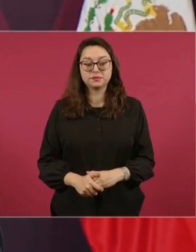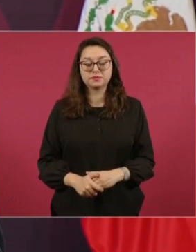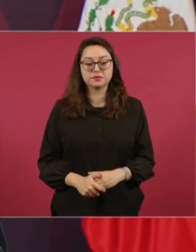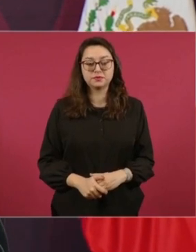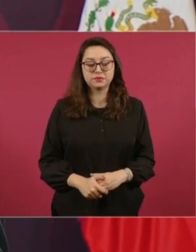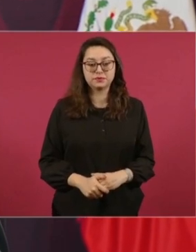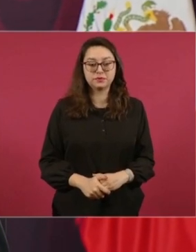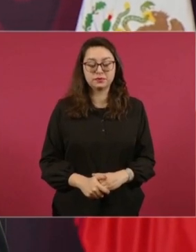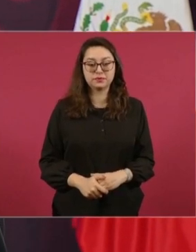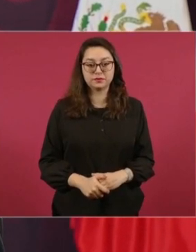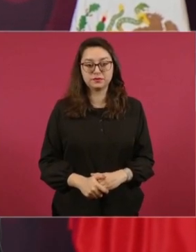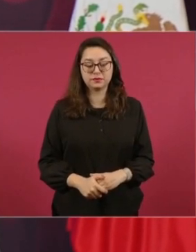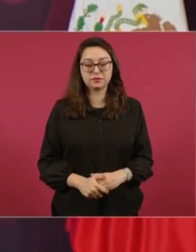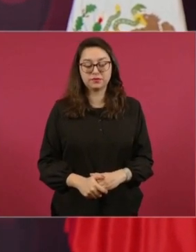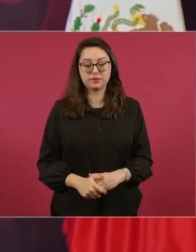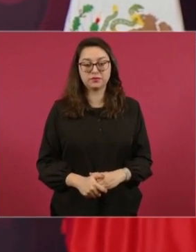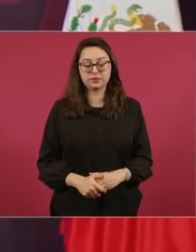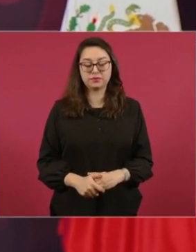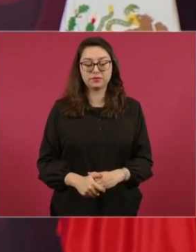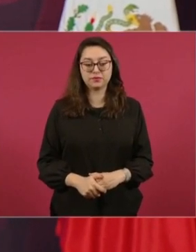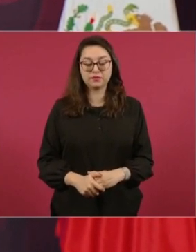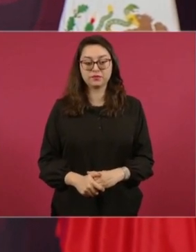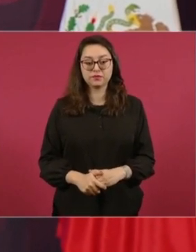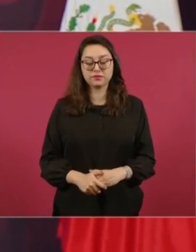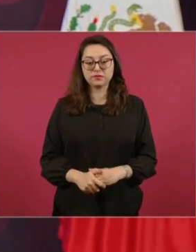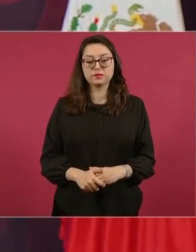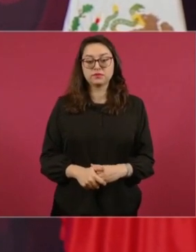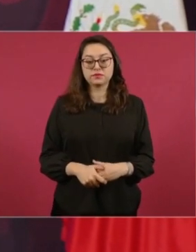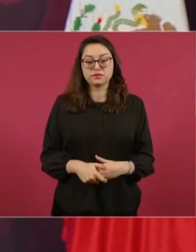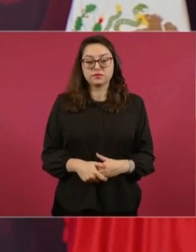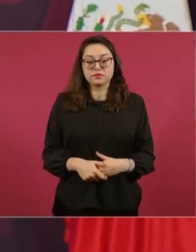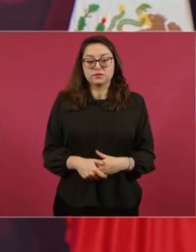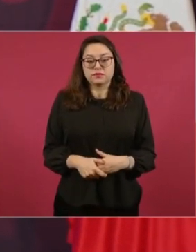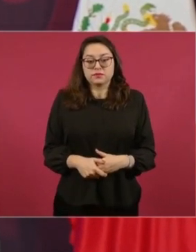Eso está pensado